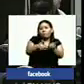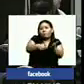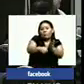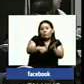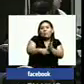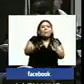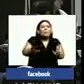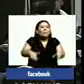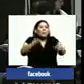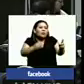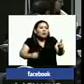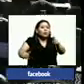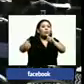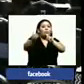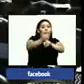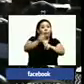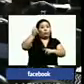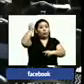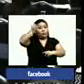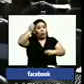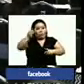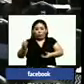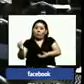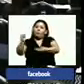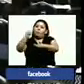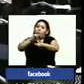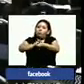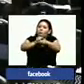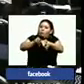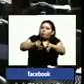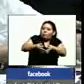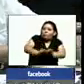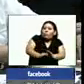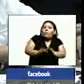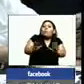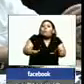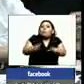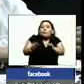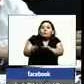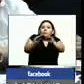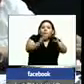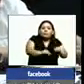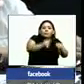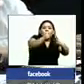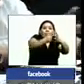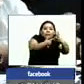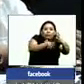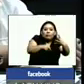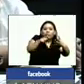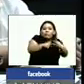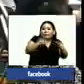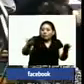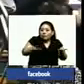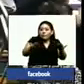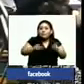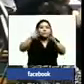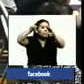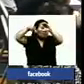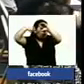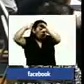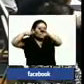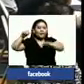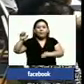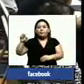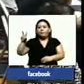propósito De unificar criterios Y mecanismos De aplicación De las leyes locales Con imágenes De